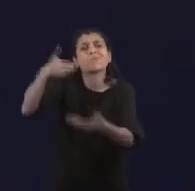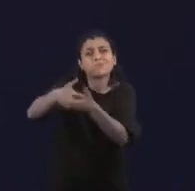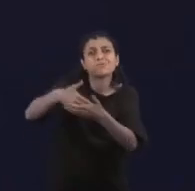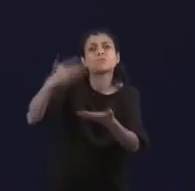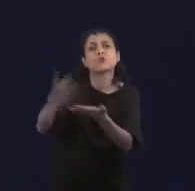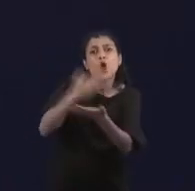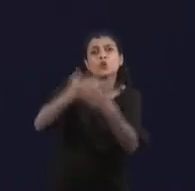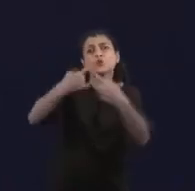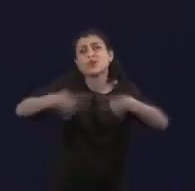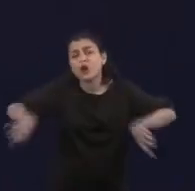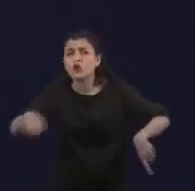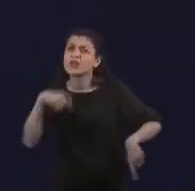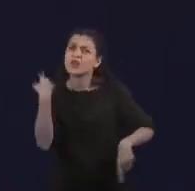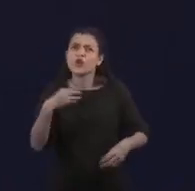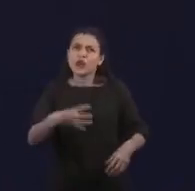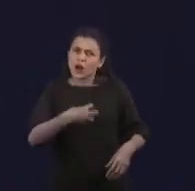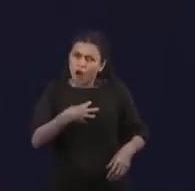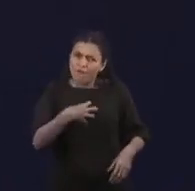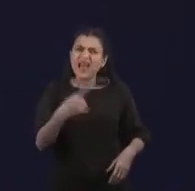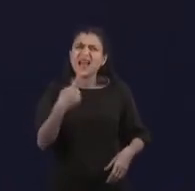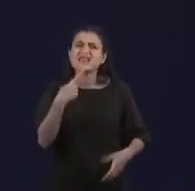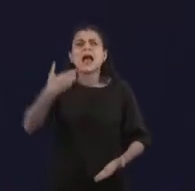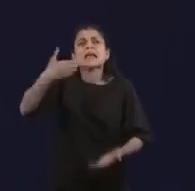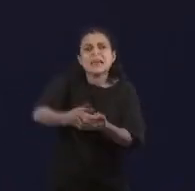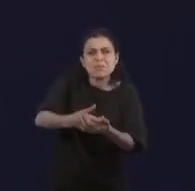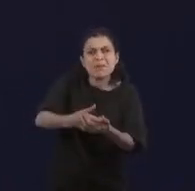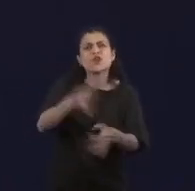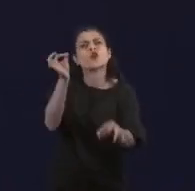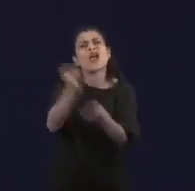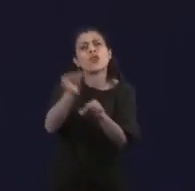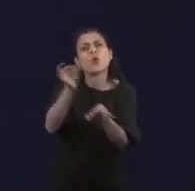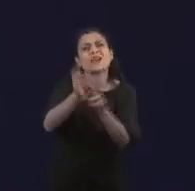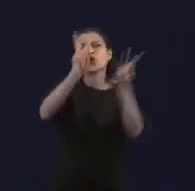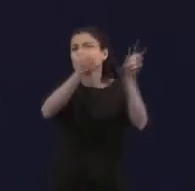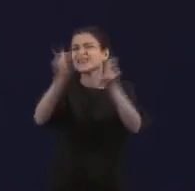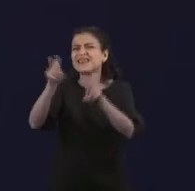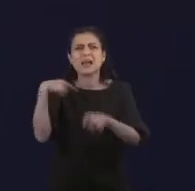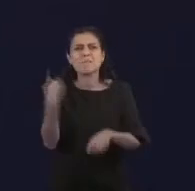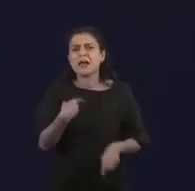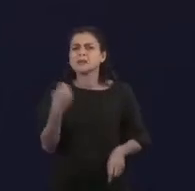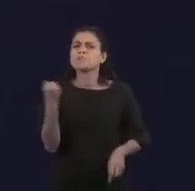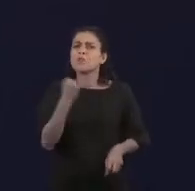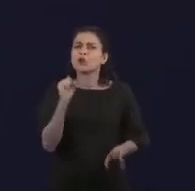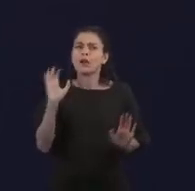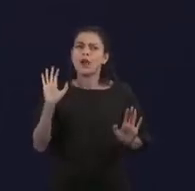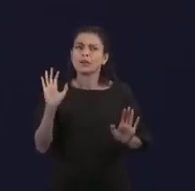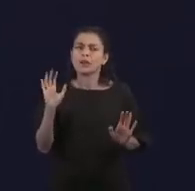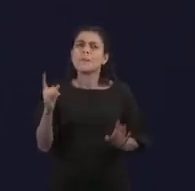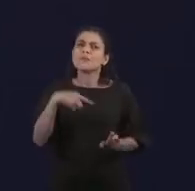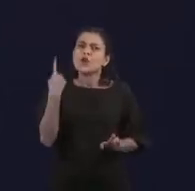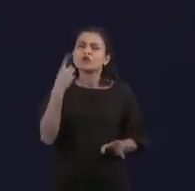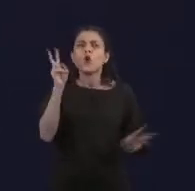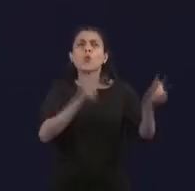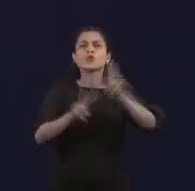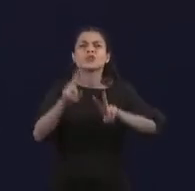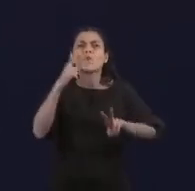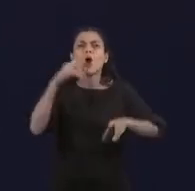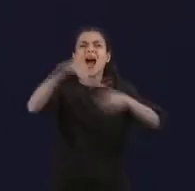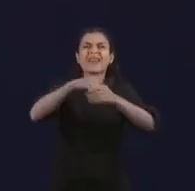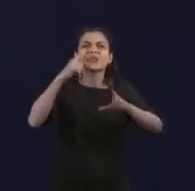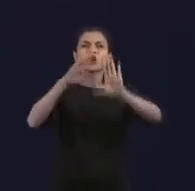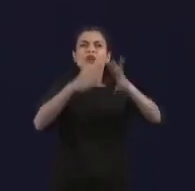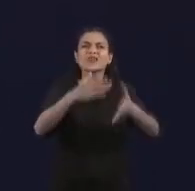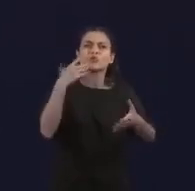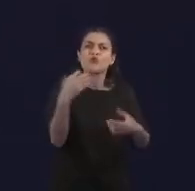en la inversión, confiamos en la educación, nosotros sabemos, y apelamos por supuesto a instituciones sólidas, nosotros sabemos que esto